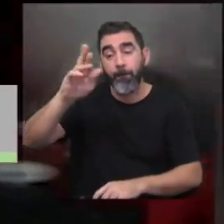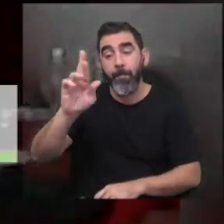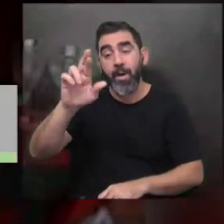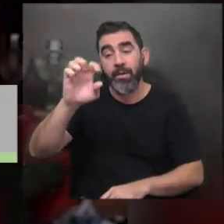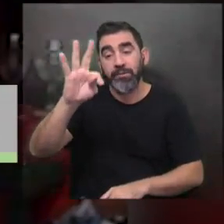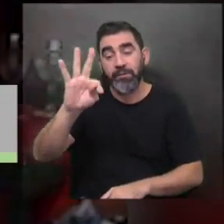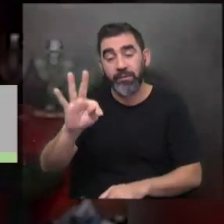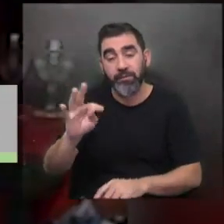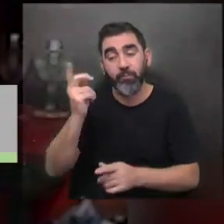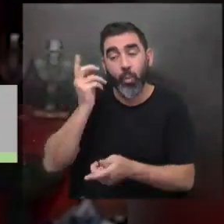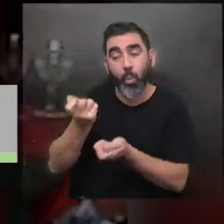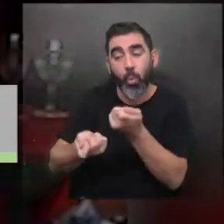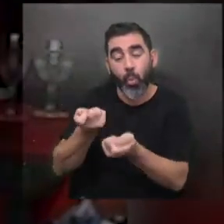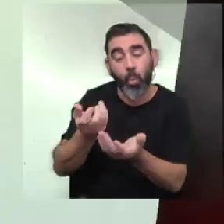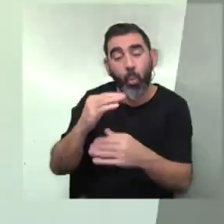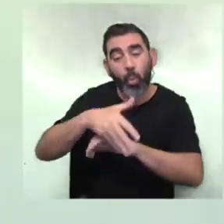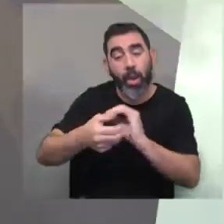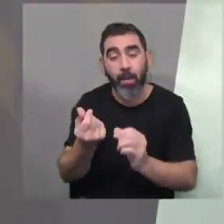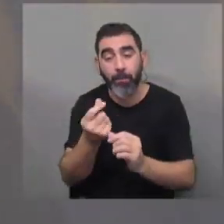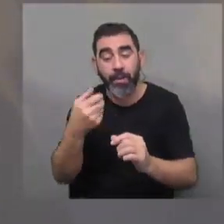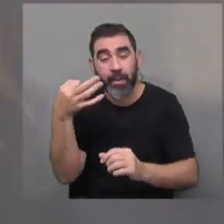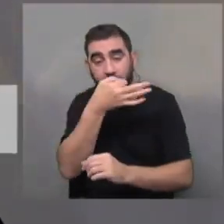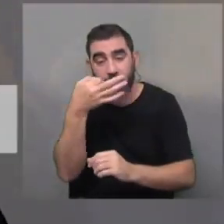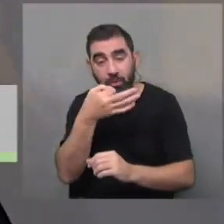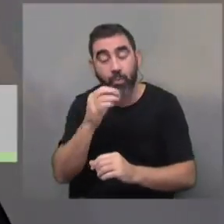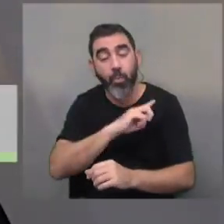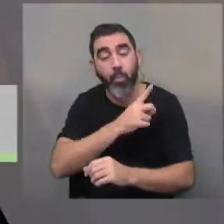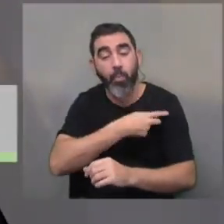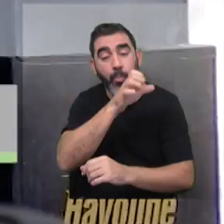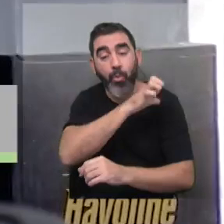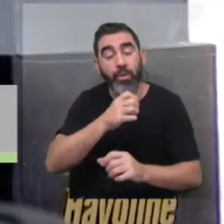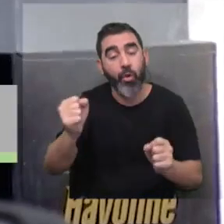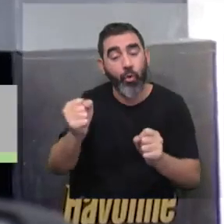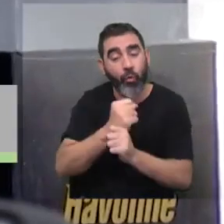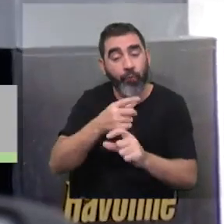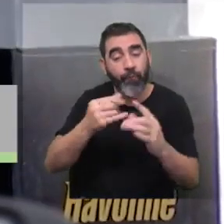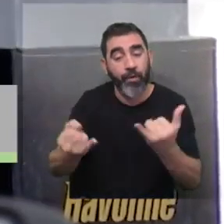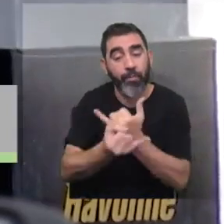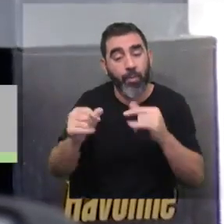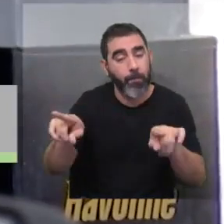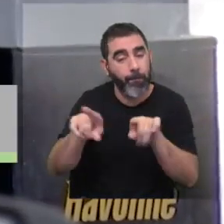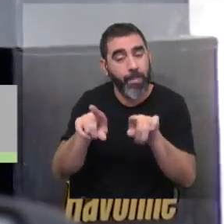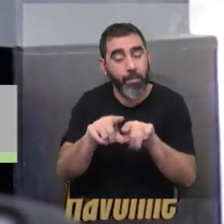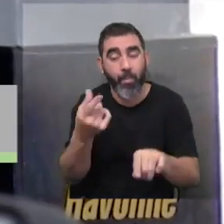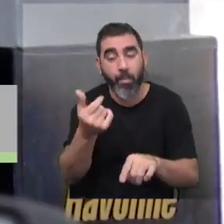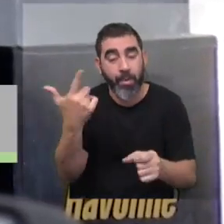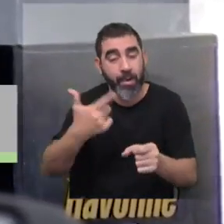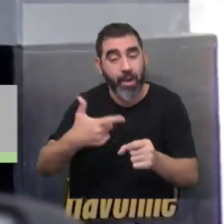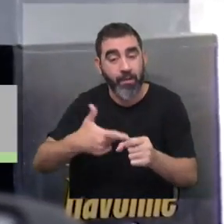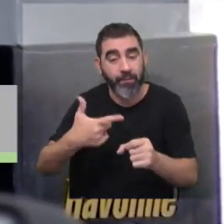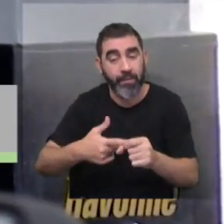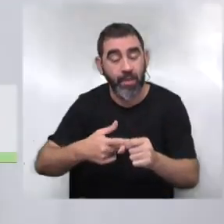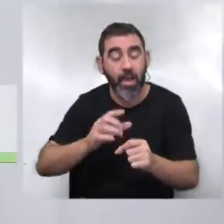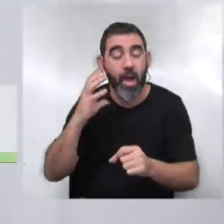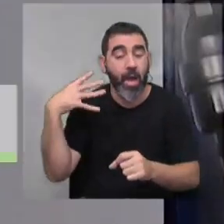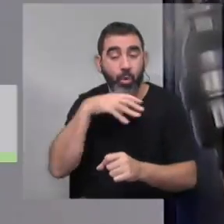labado de dinero del narcotráfico el poder ejecutivo confirmó este mediodía que mantendrá los precios de los combustibles durante el